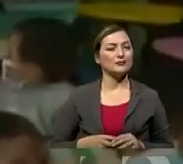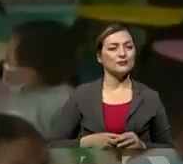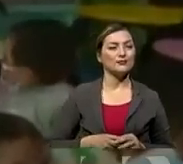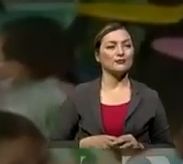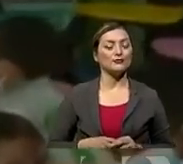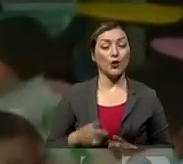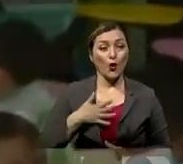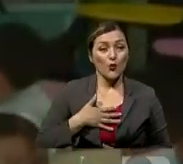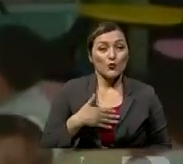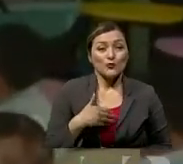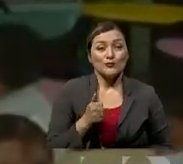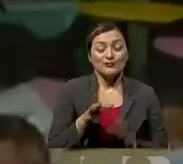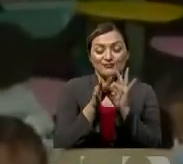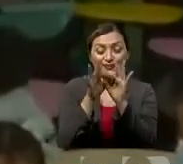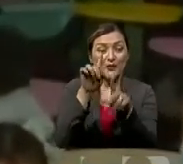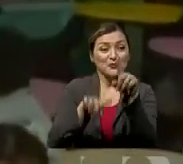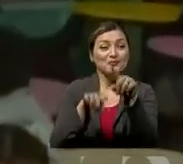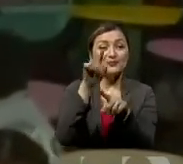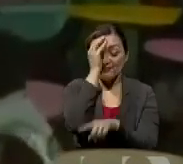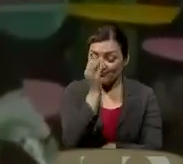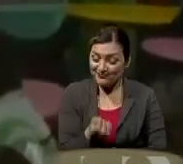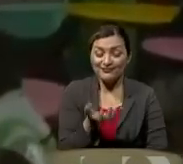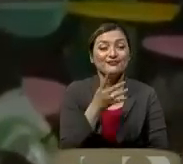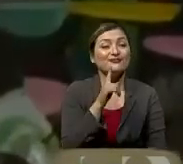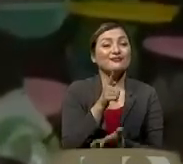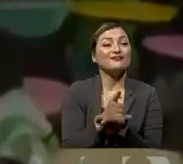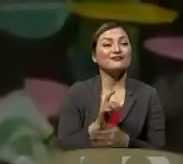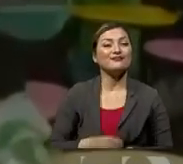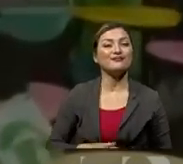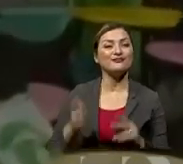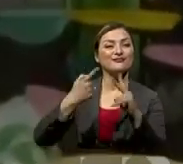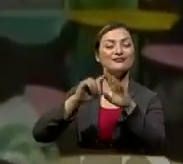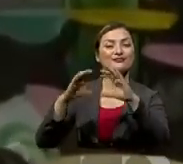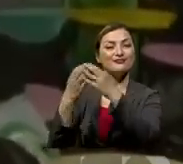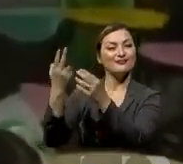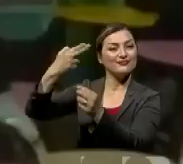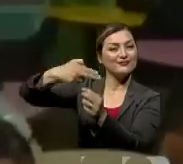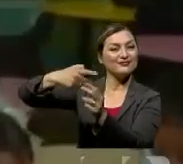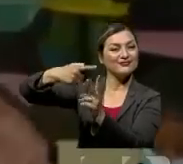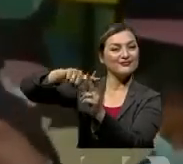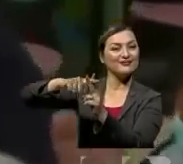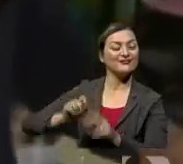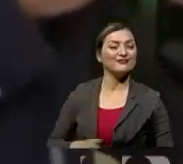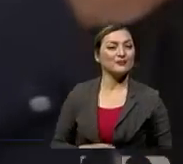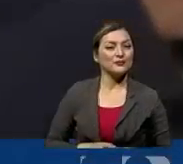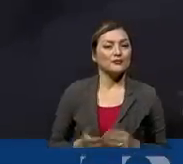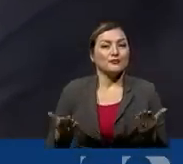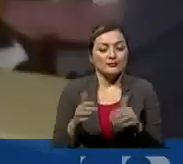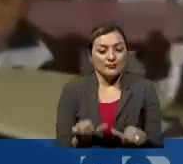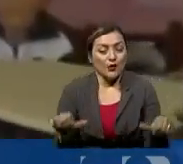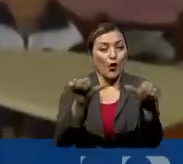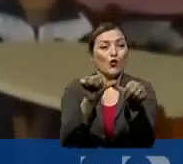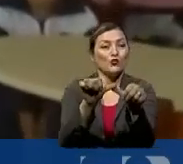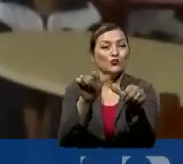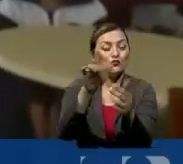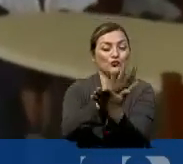¿Qué tal, Tomás? Compañeras, amigos televidentes, muy buenos días. Efectivamente, ya empezó la clase, ya se dio por inicio. Nosotros estamos en una de las aulas de